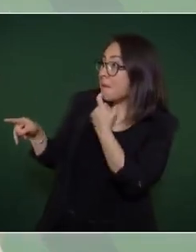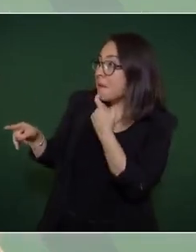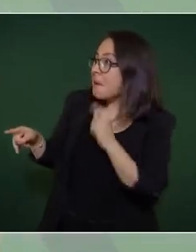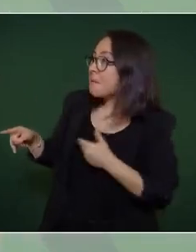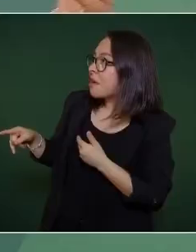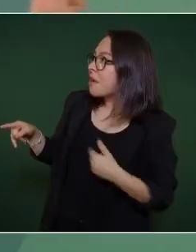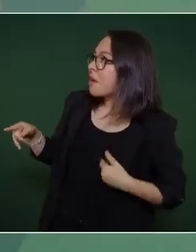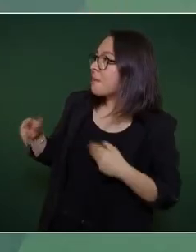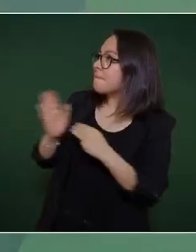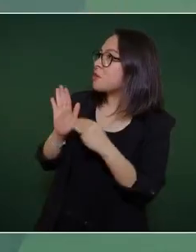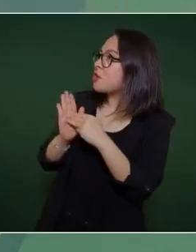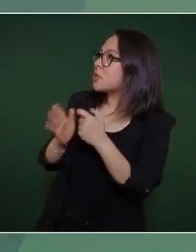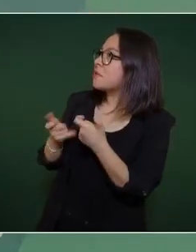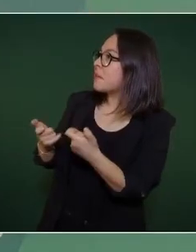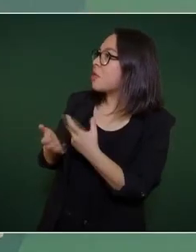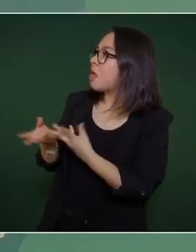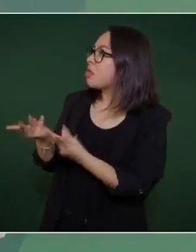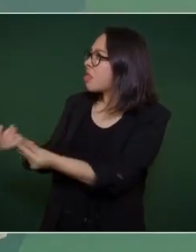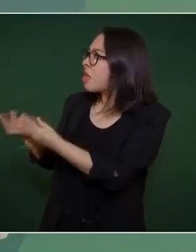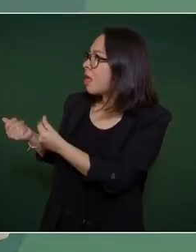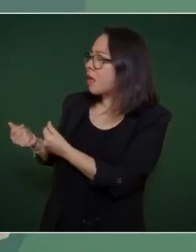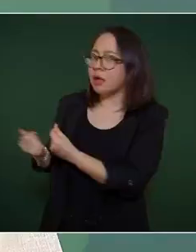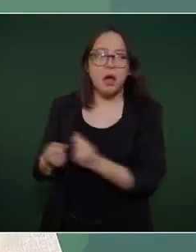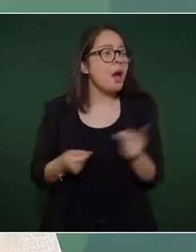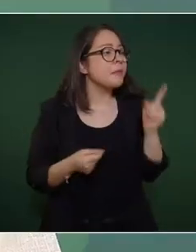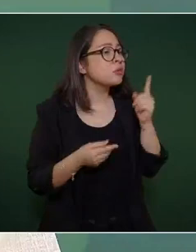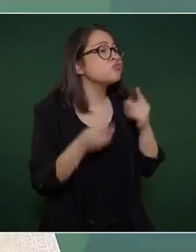¿dónde están las pruebas?